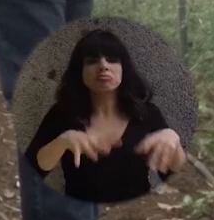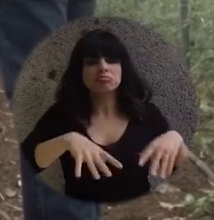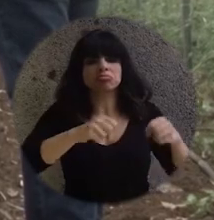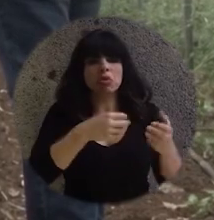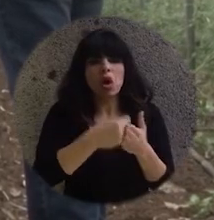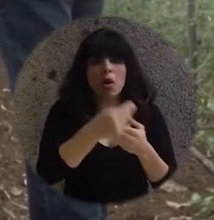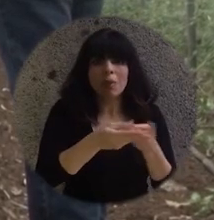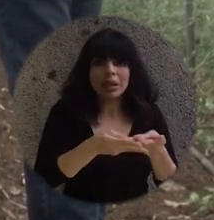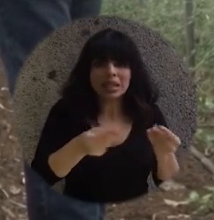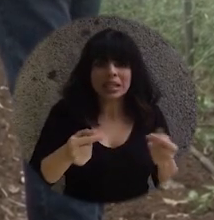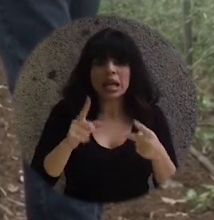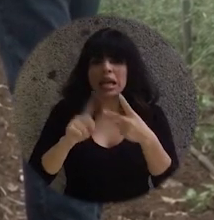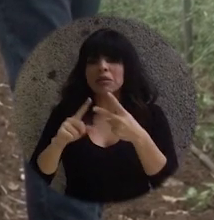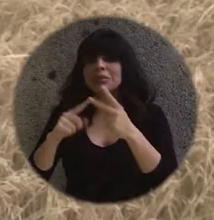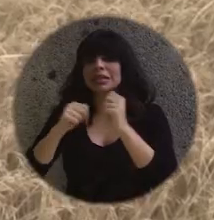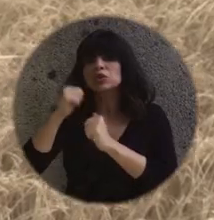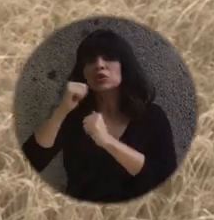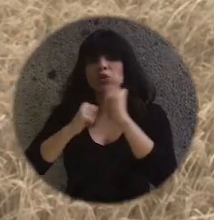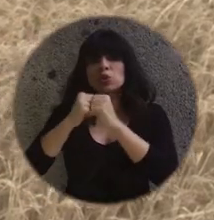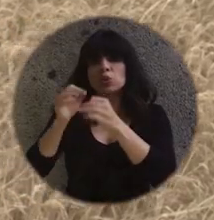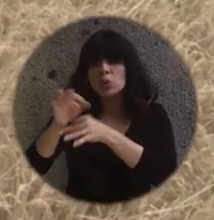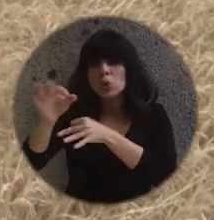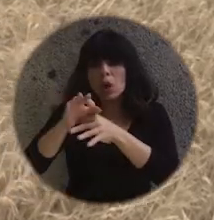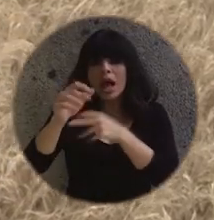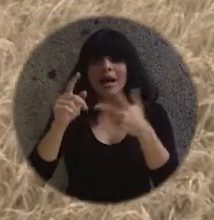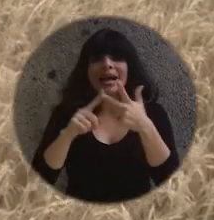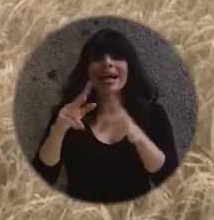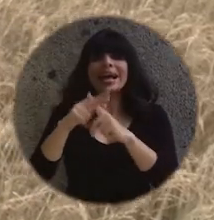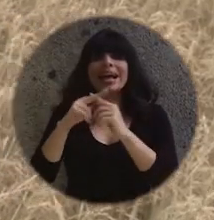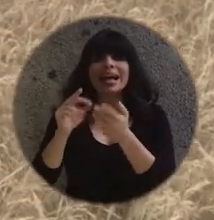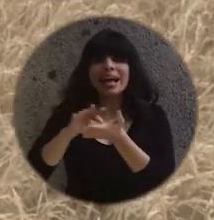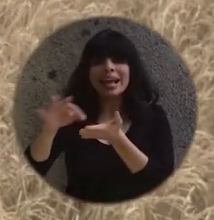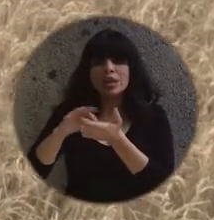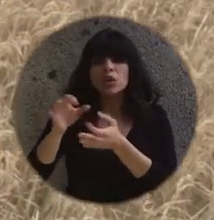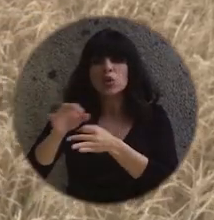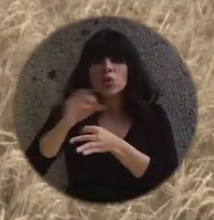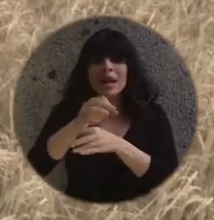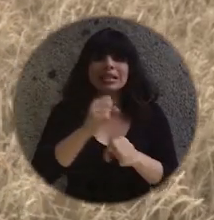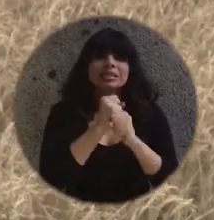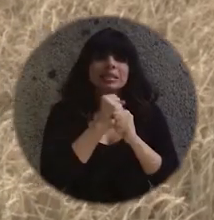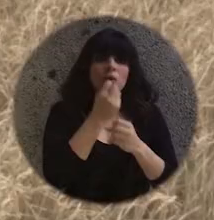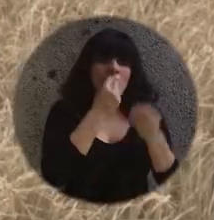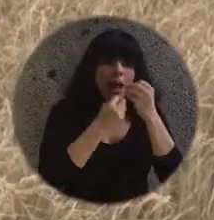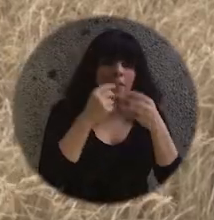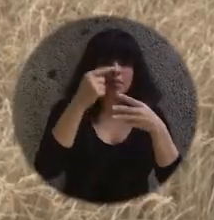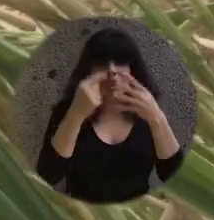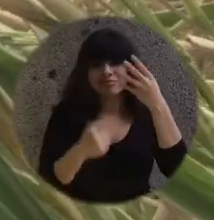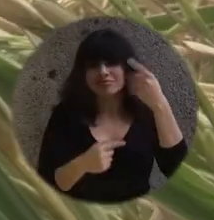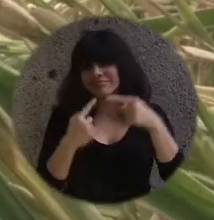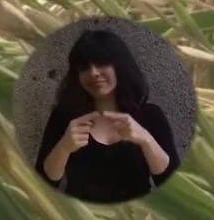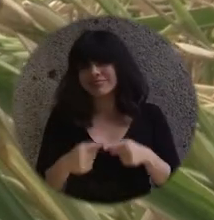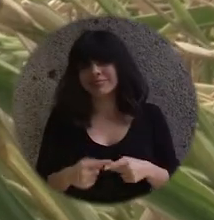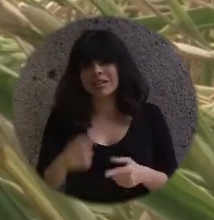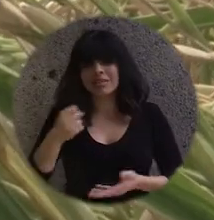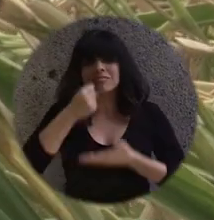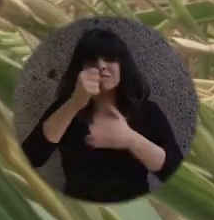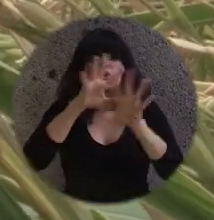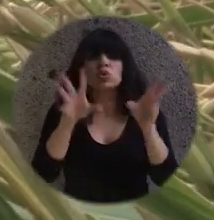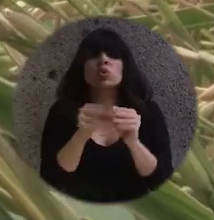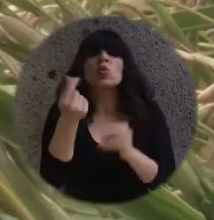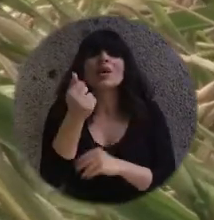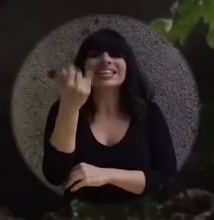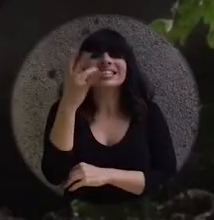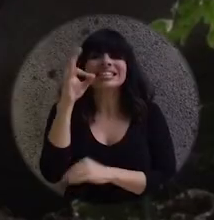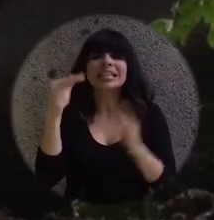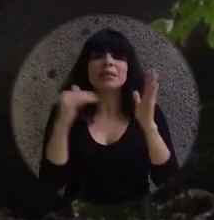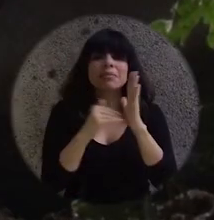tierras, infraestructura rural, crédito rural, seguridad alimentaria y otros, con una inversión cercana a los